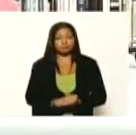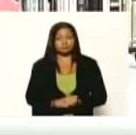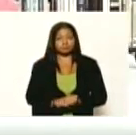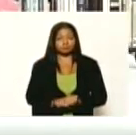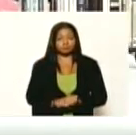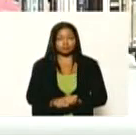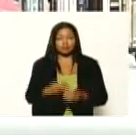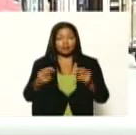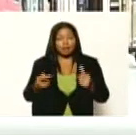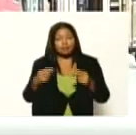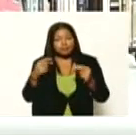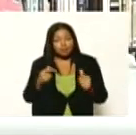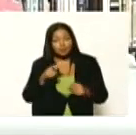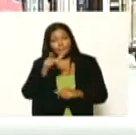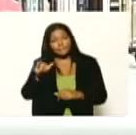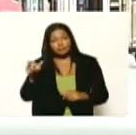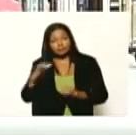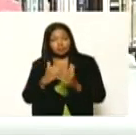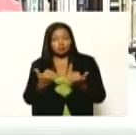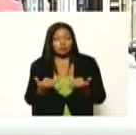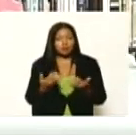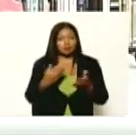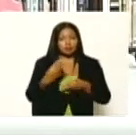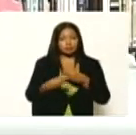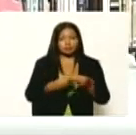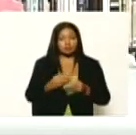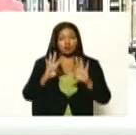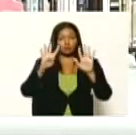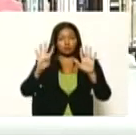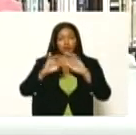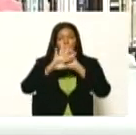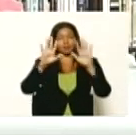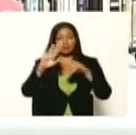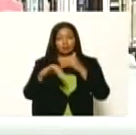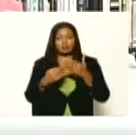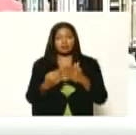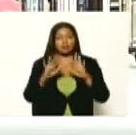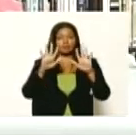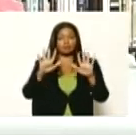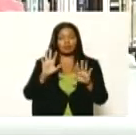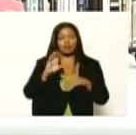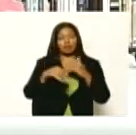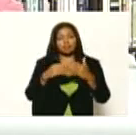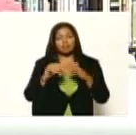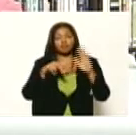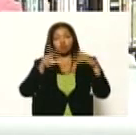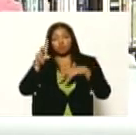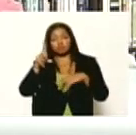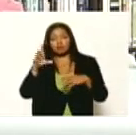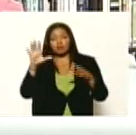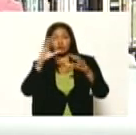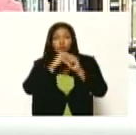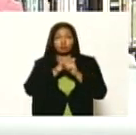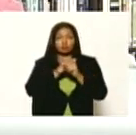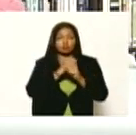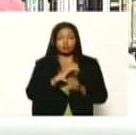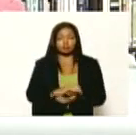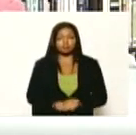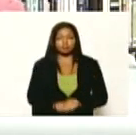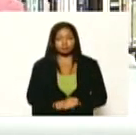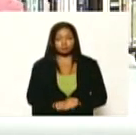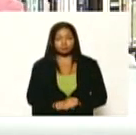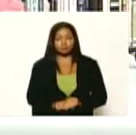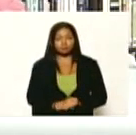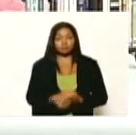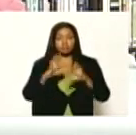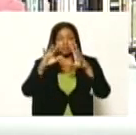Militantes activos que estuvieron desde las 9 de la mañana hasta las 10, 12 de la noche. Carola escribió un artículo